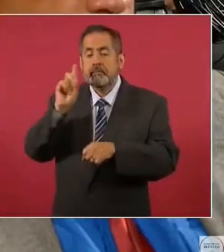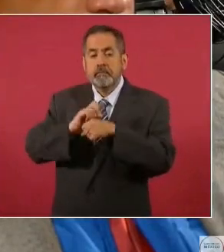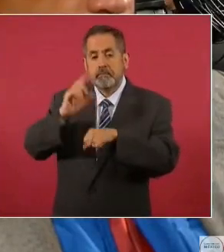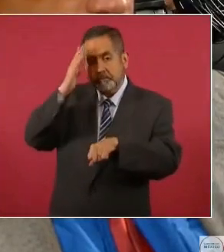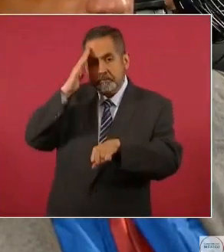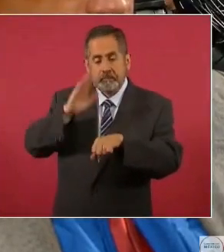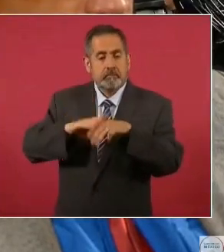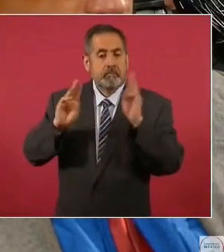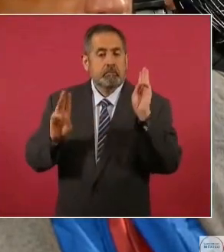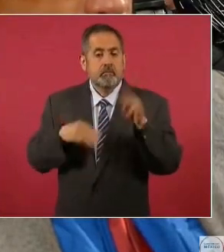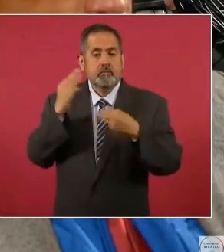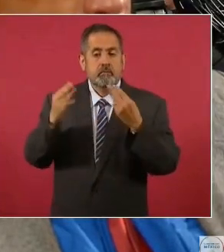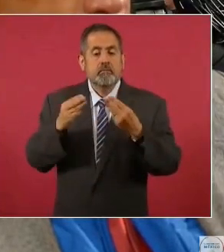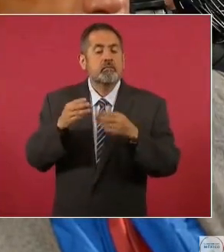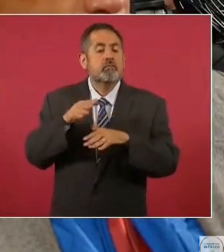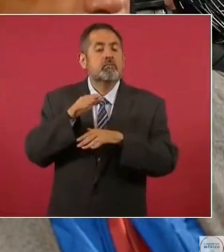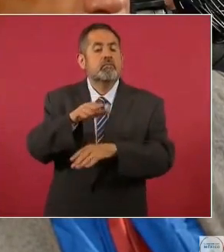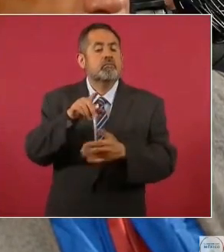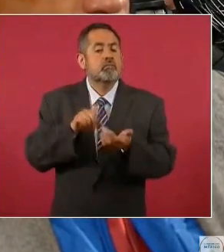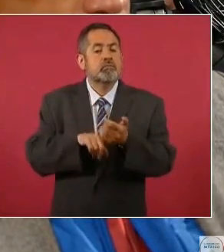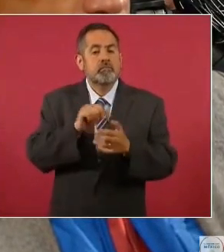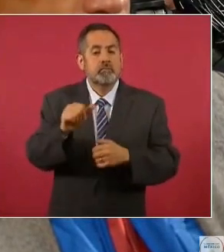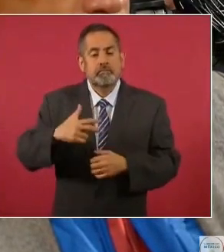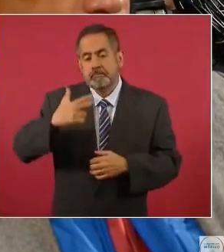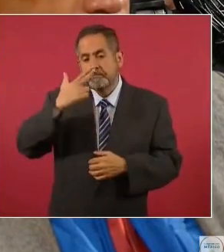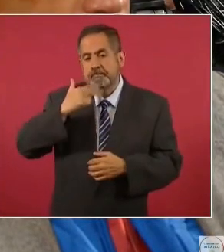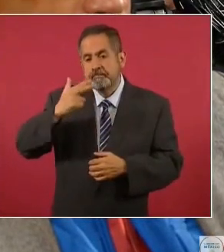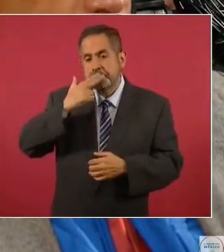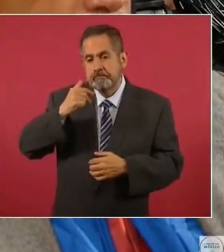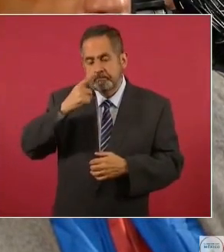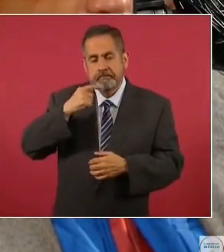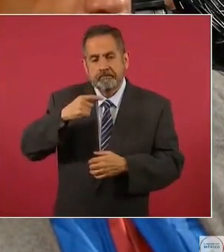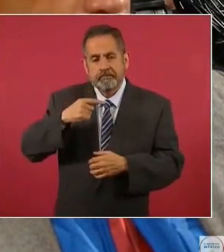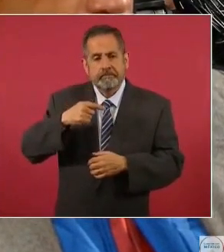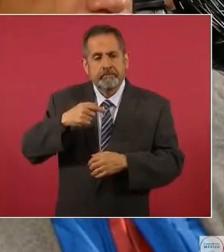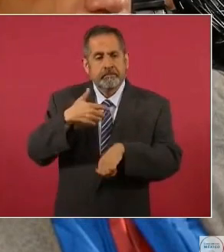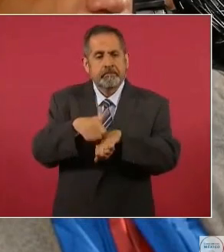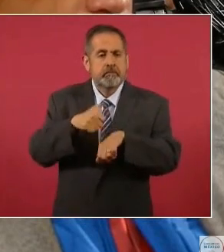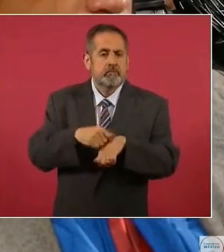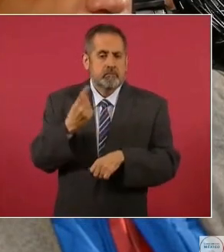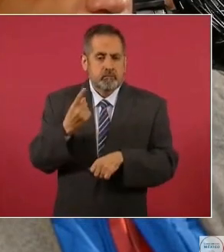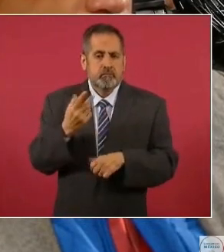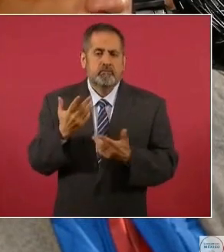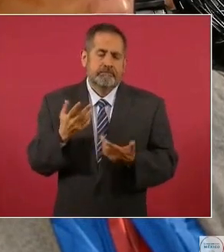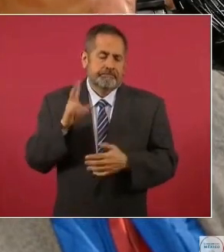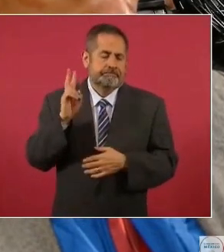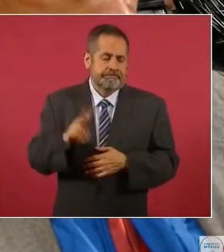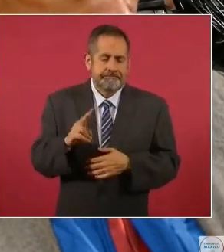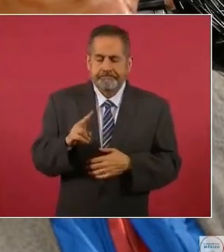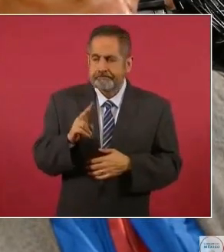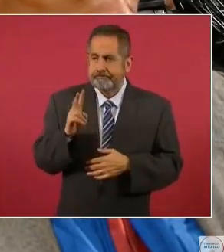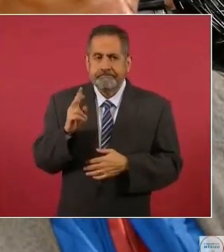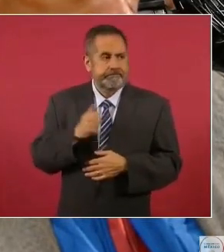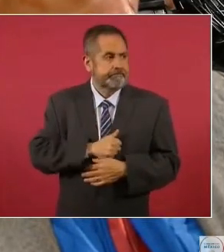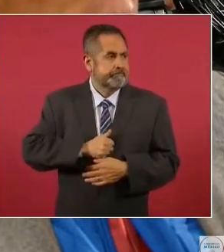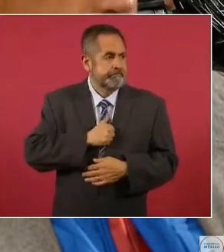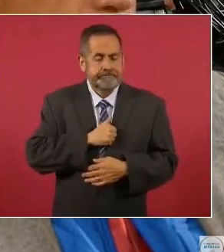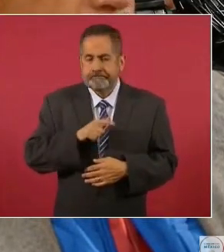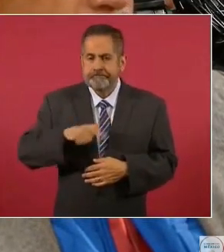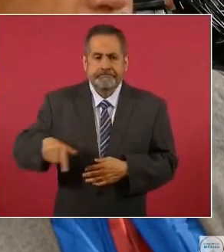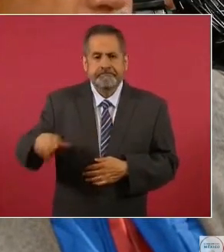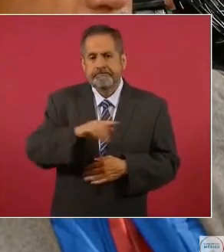Día Mundial de la Lucha contra la Diabetes mellitus, enfermedad que desafortunadamente